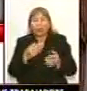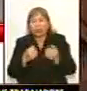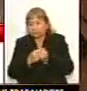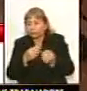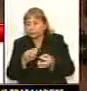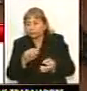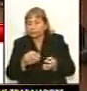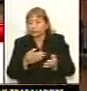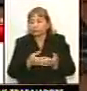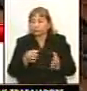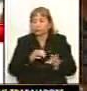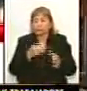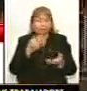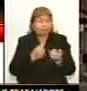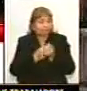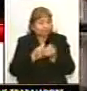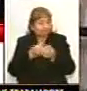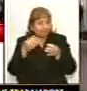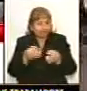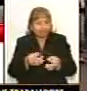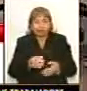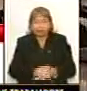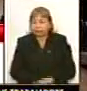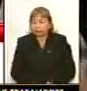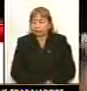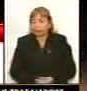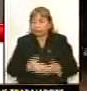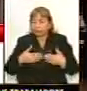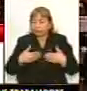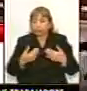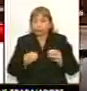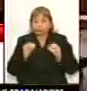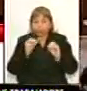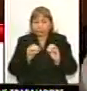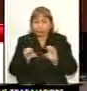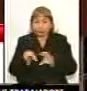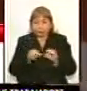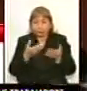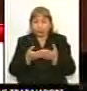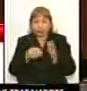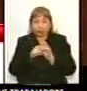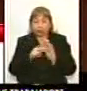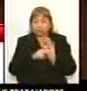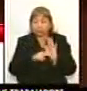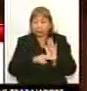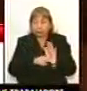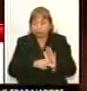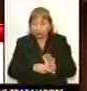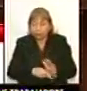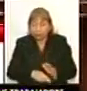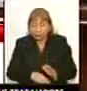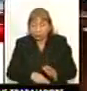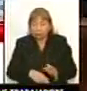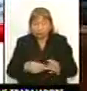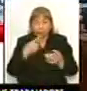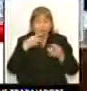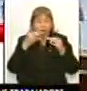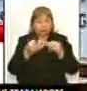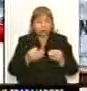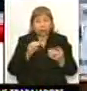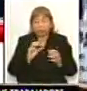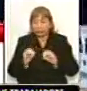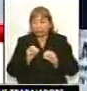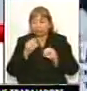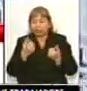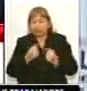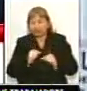debate y conocer un poco más a profundidad cuáles podrían ser los efectos de esta norma, ¿no? Porque por un lado se nota que es razonable porque no es